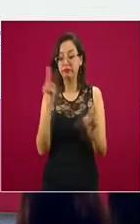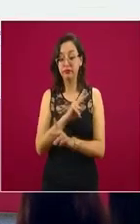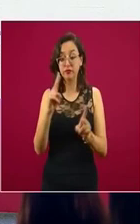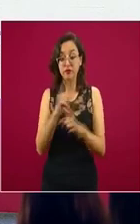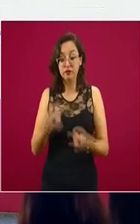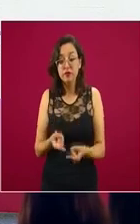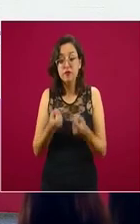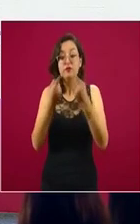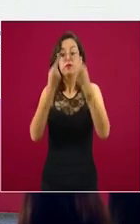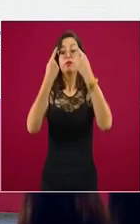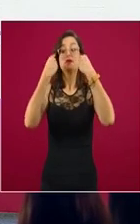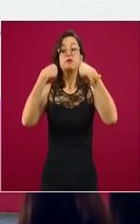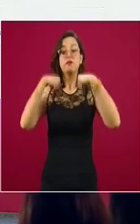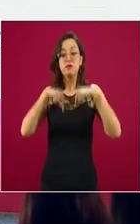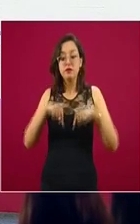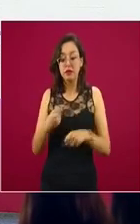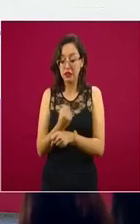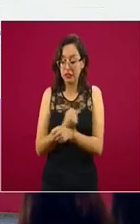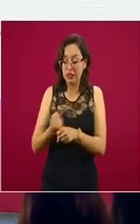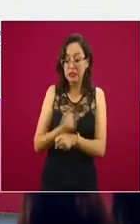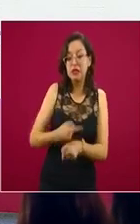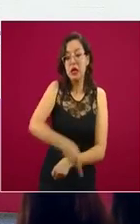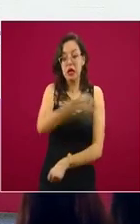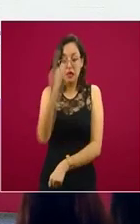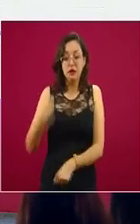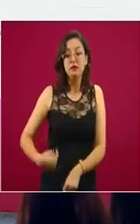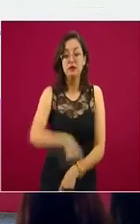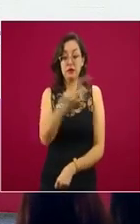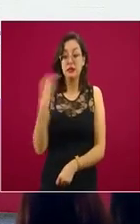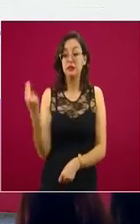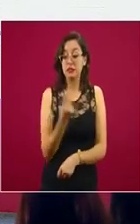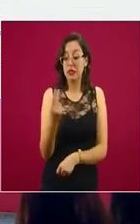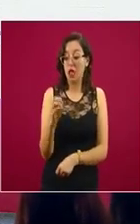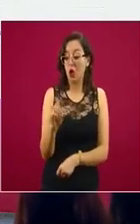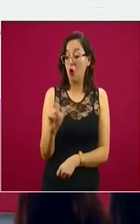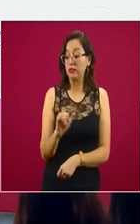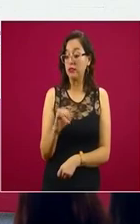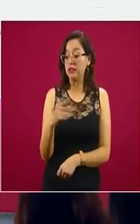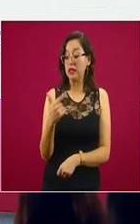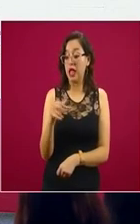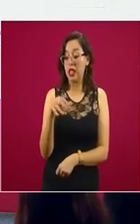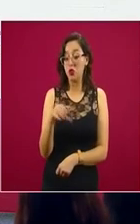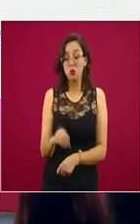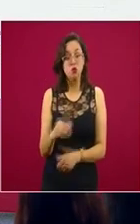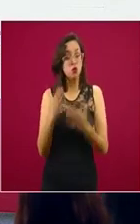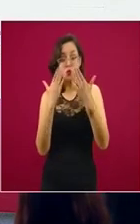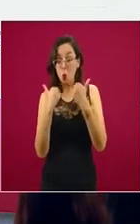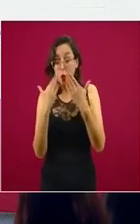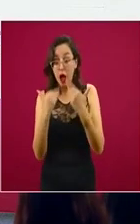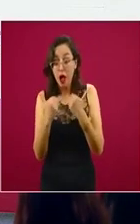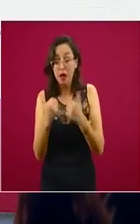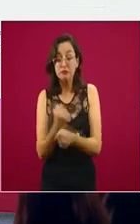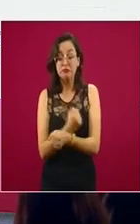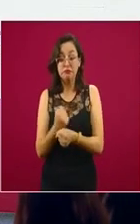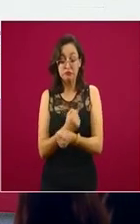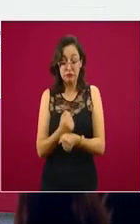la sangre y cuando esto no ocurre, la sangre empieza a perder concentración de oxígeno. Normalmente tenemos todos